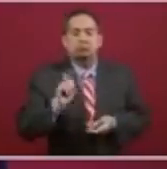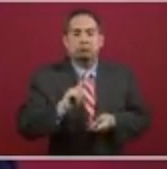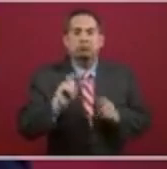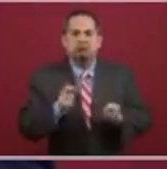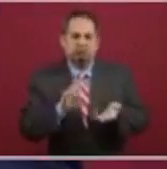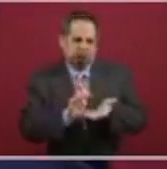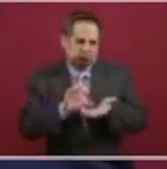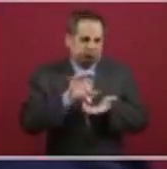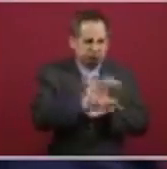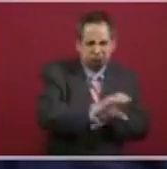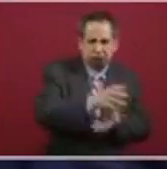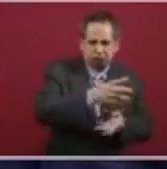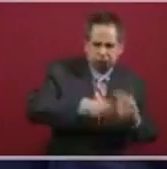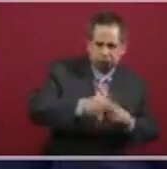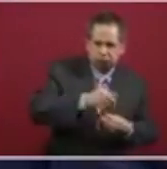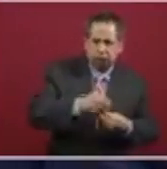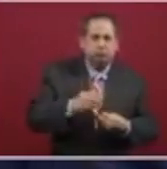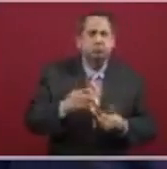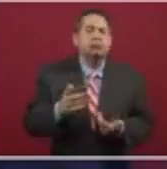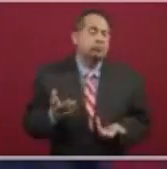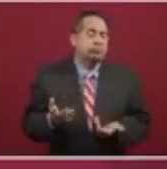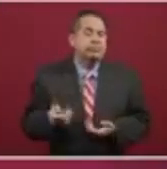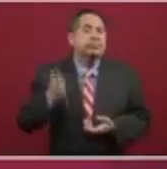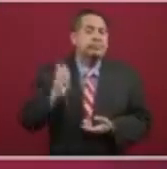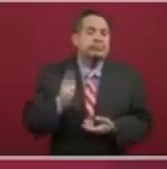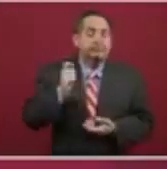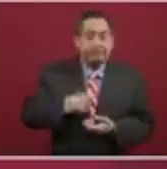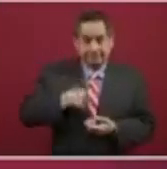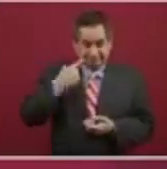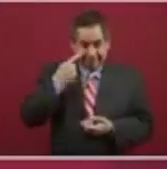Porque todo esto significa